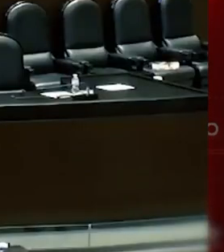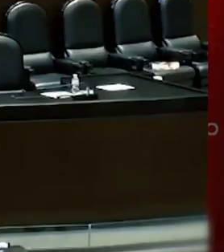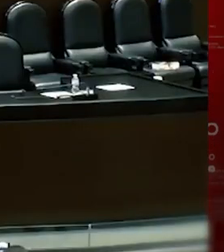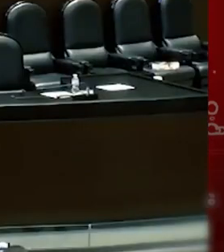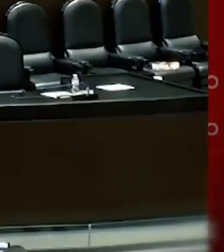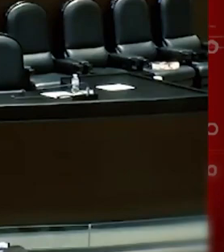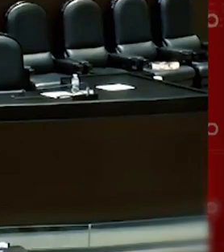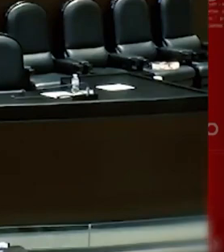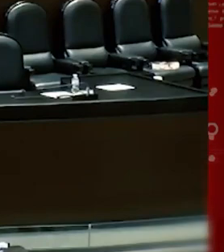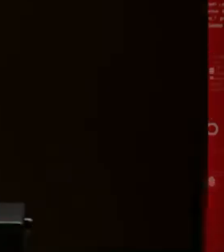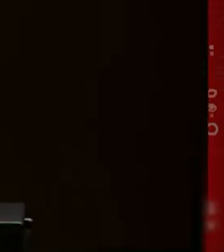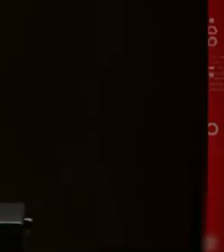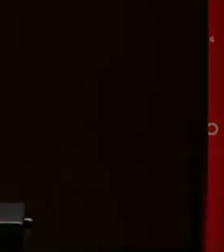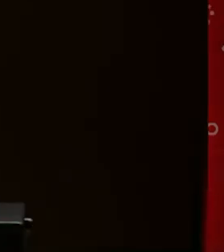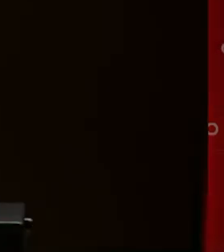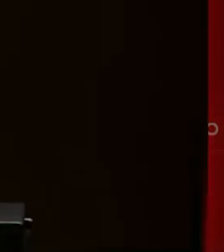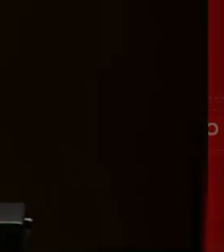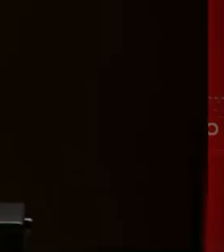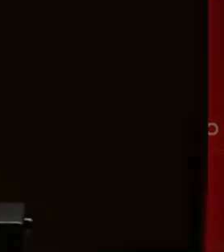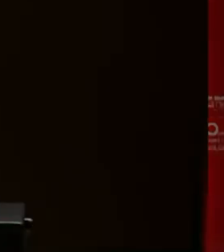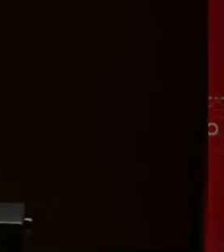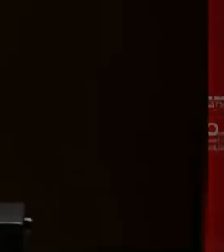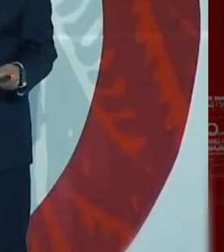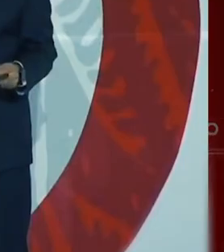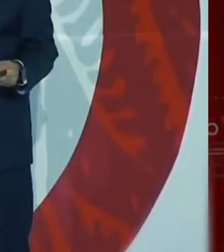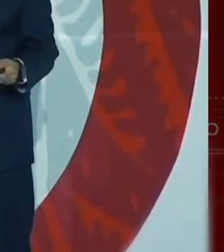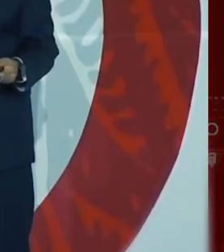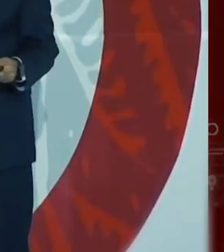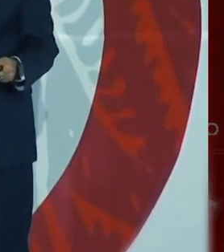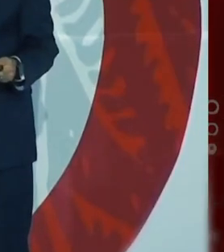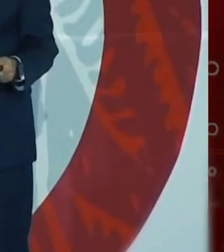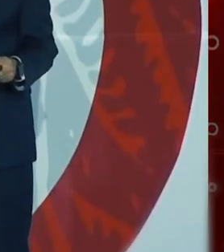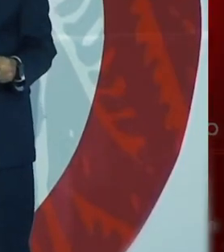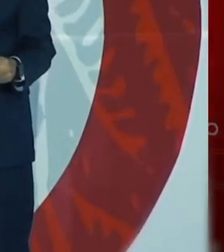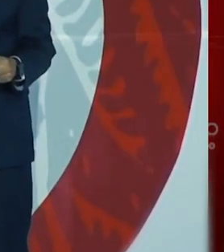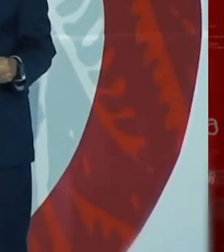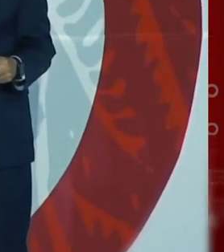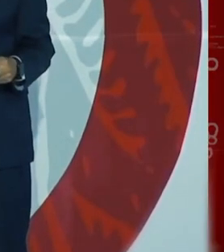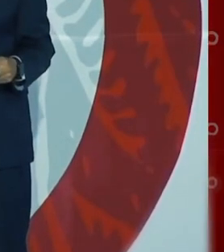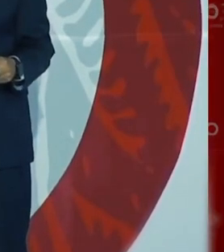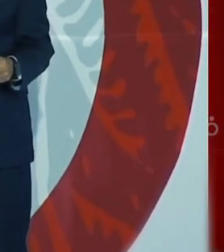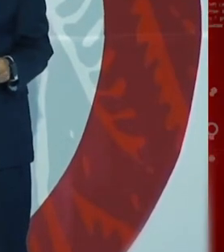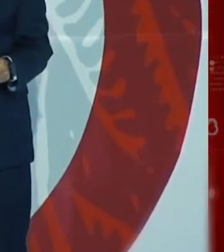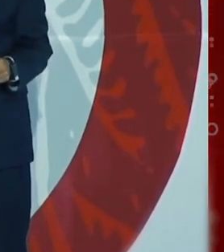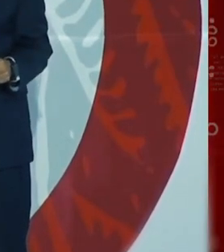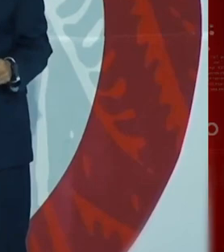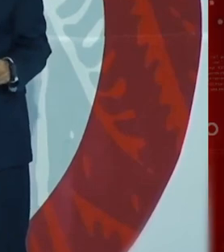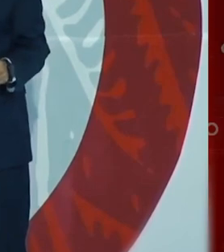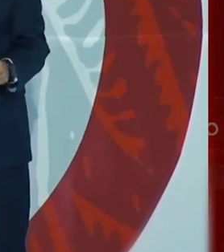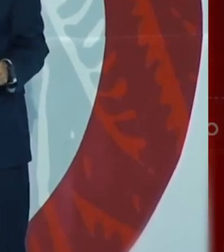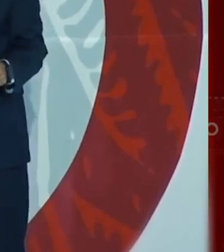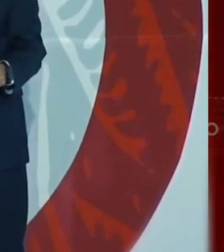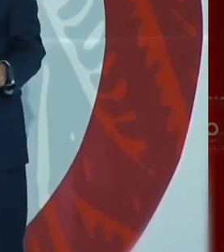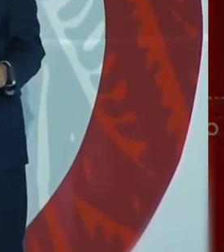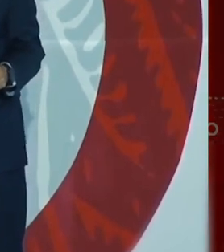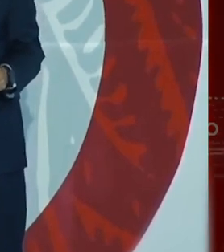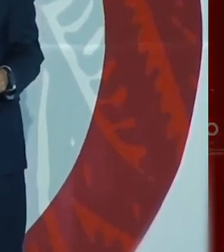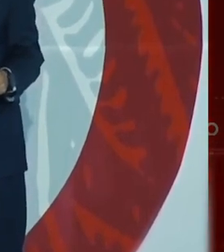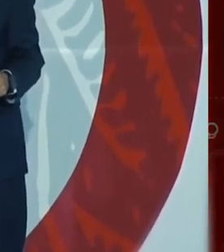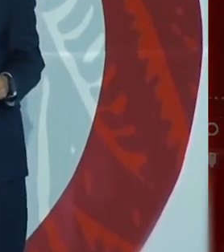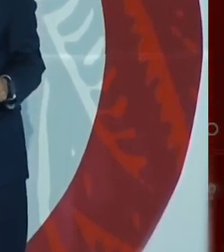considerando la inflación, el presupuesto asignado a los órganos autónomos se mantiene igual que el presupuesto asignado